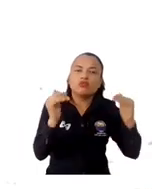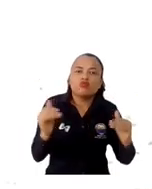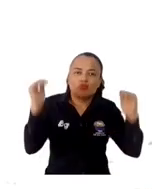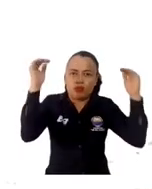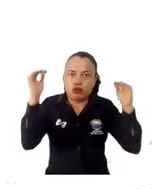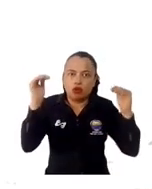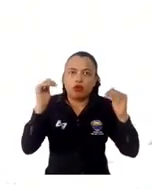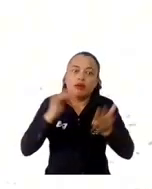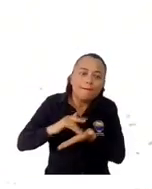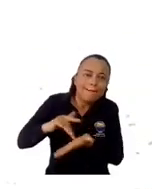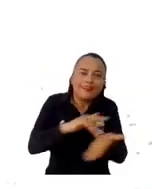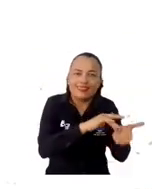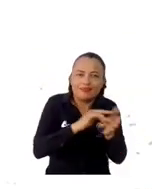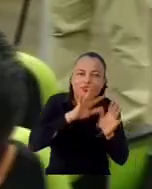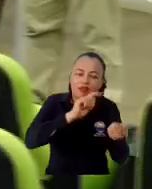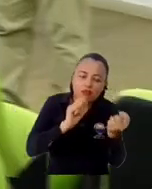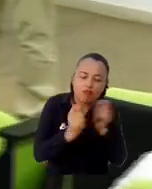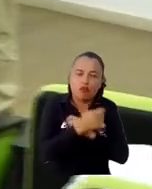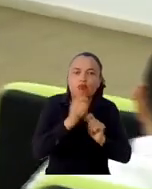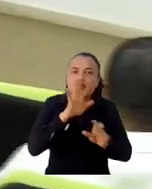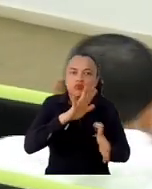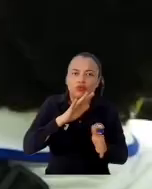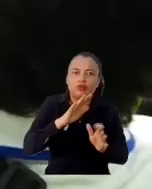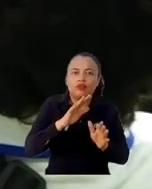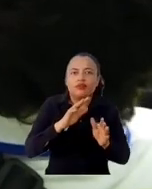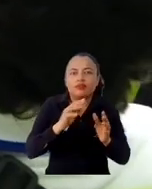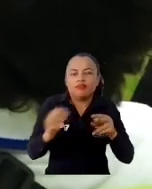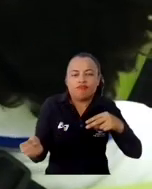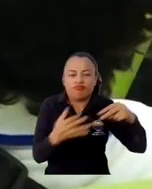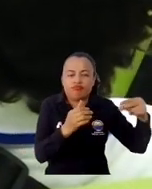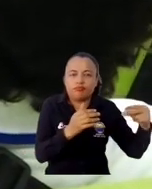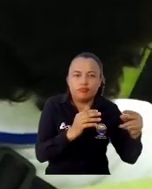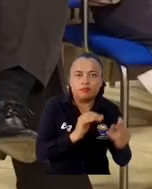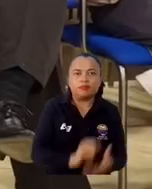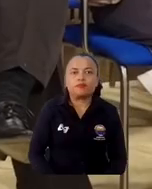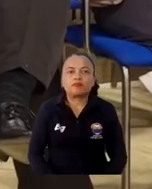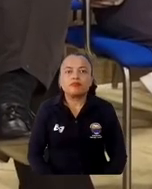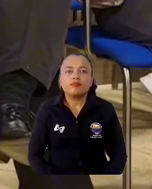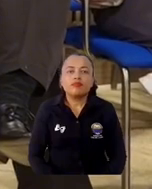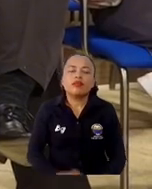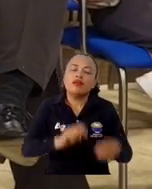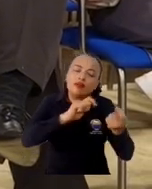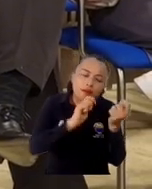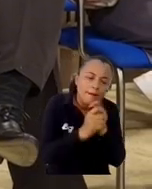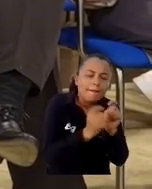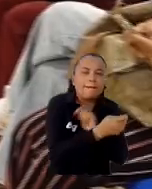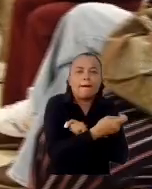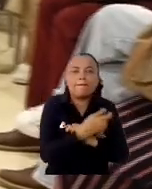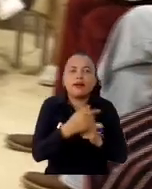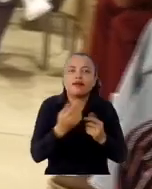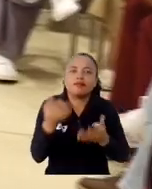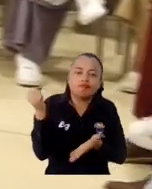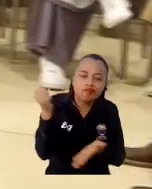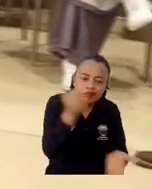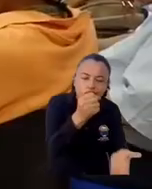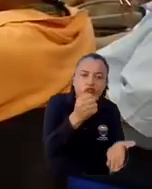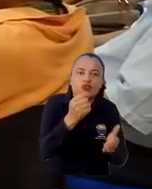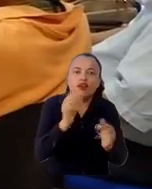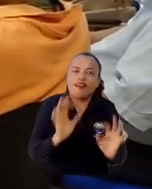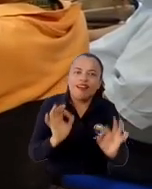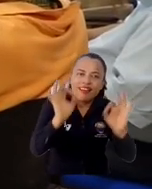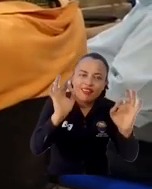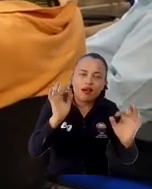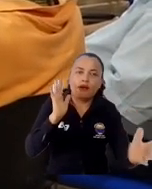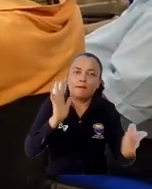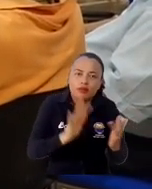reforma participativa del sistema educativo. Los desafíos contemplados en este acuerdo corresponden a la financiación, calidad y pertinencia, la